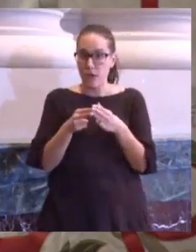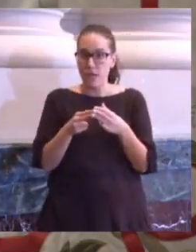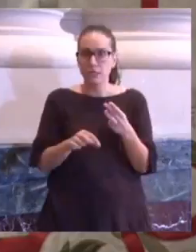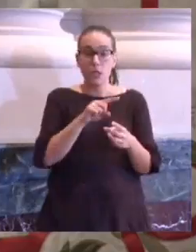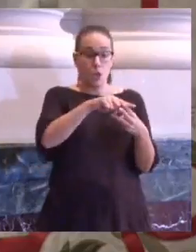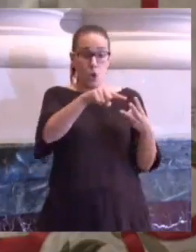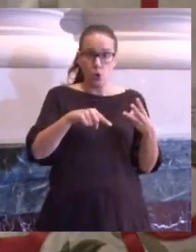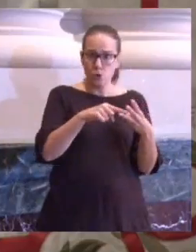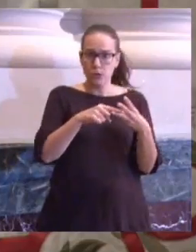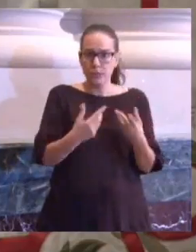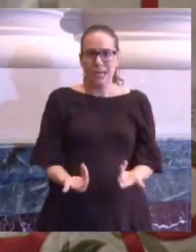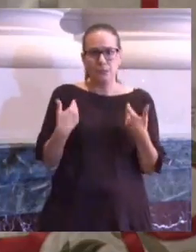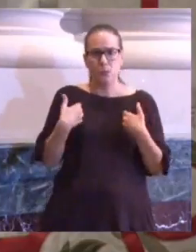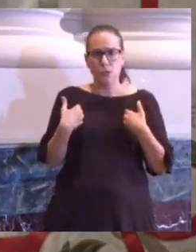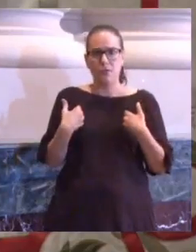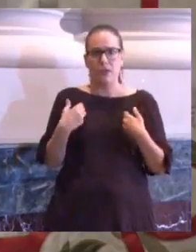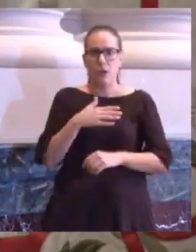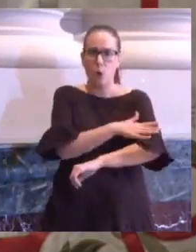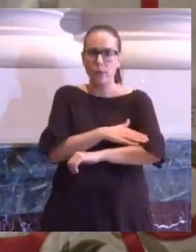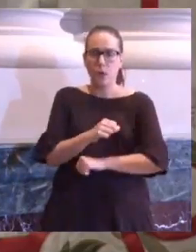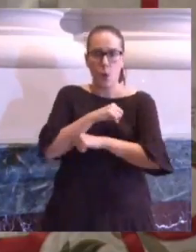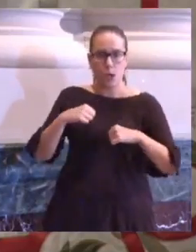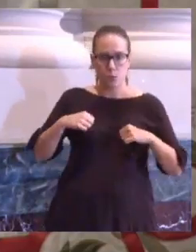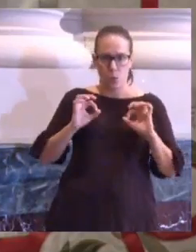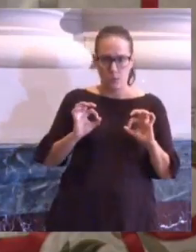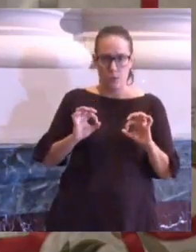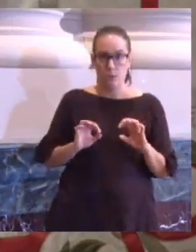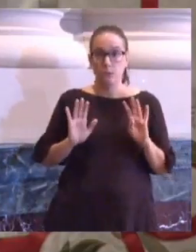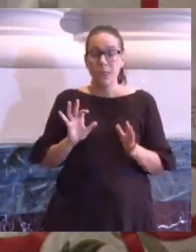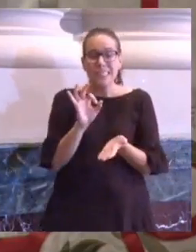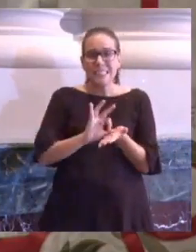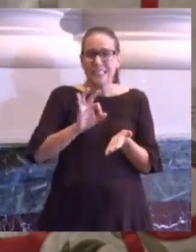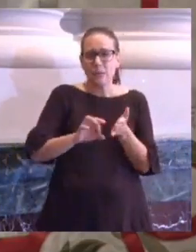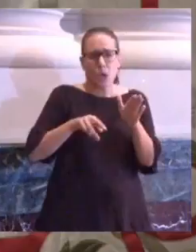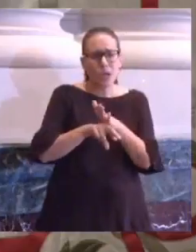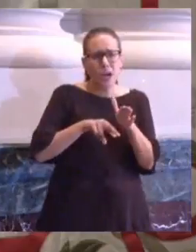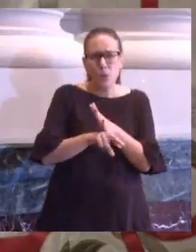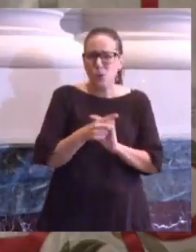duda, el servicio que acapara más recursos, el servicio